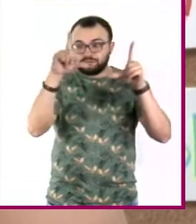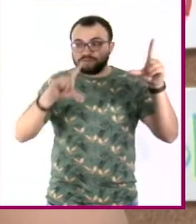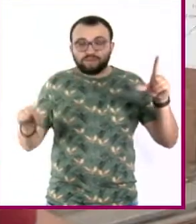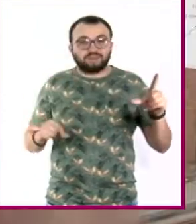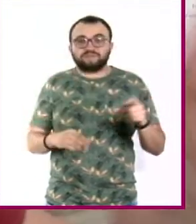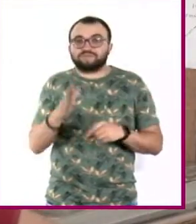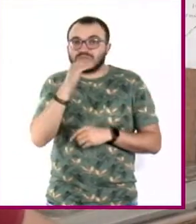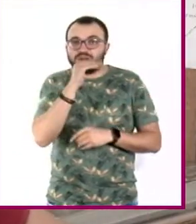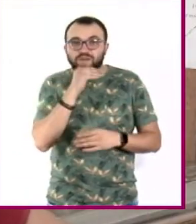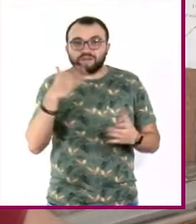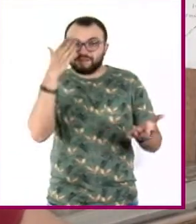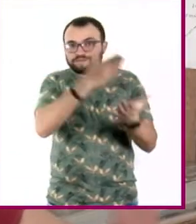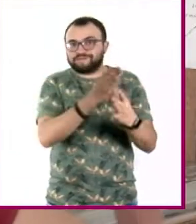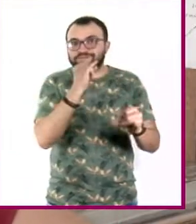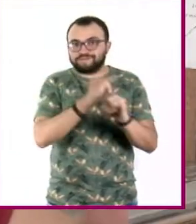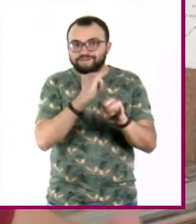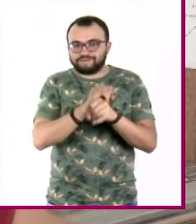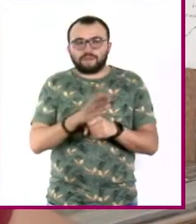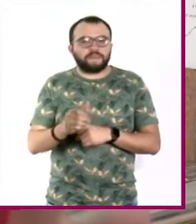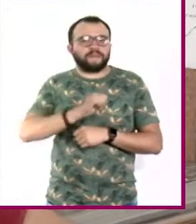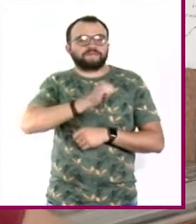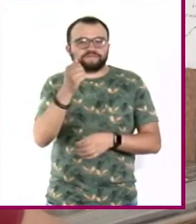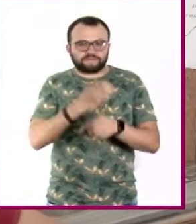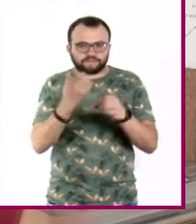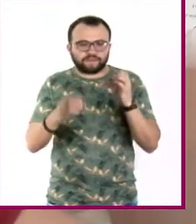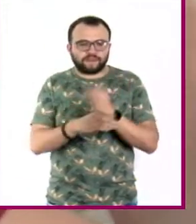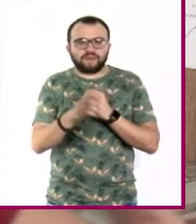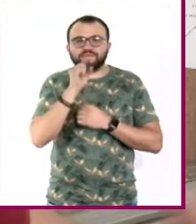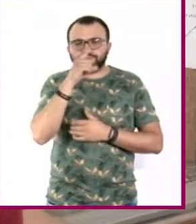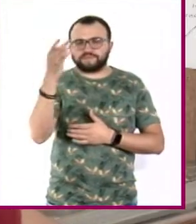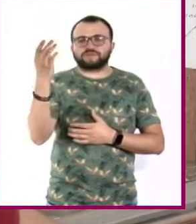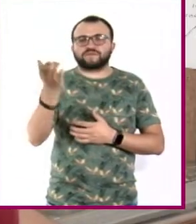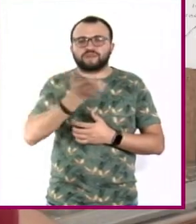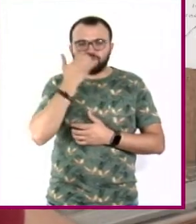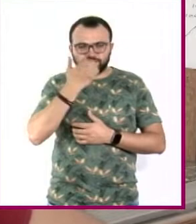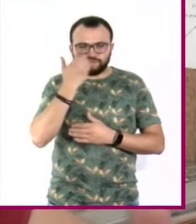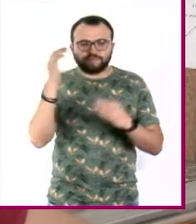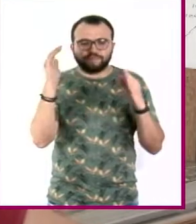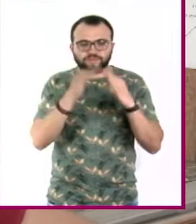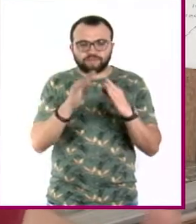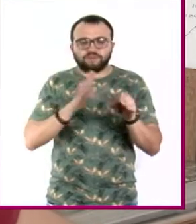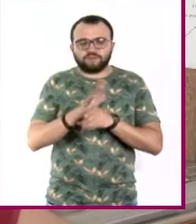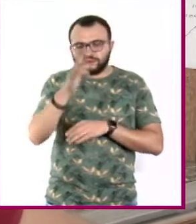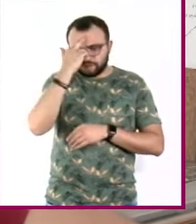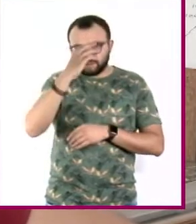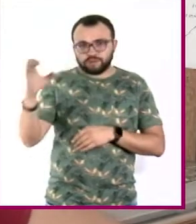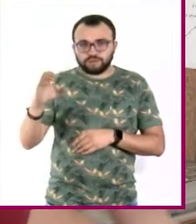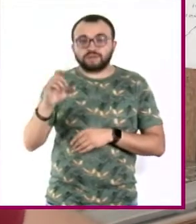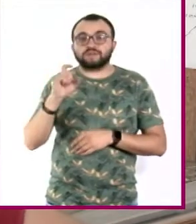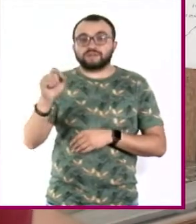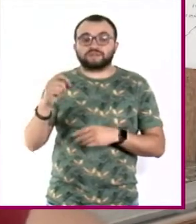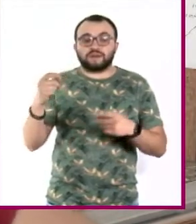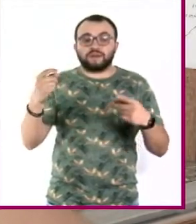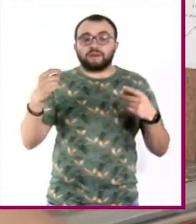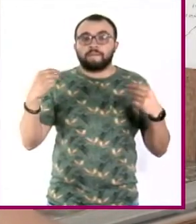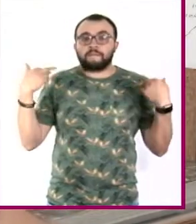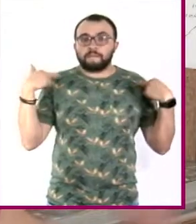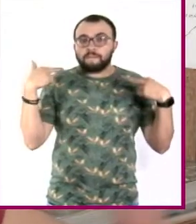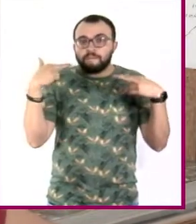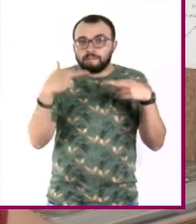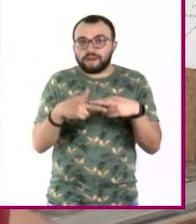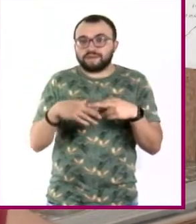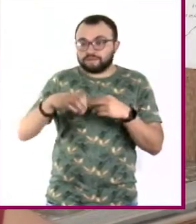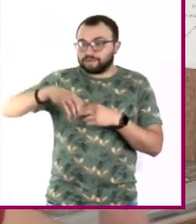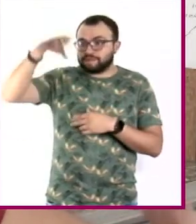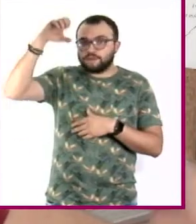tecnológica. Otro aspecto de la escuela en casa en todo el país, digno de reconocimiento, fue el esfuerzo de los maestros de más edad para